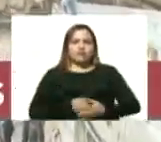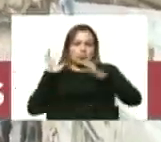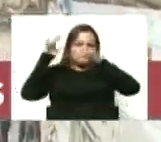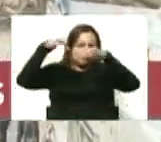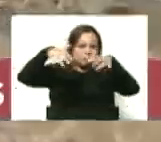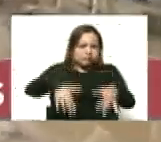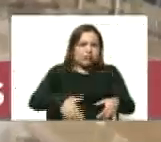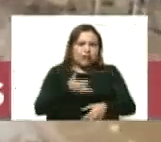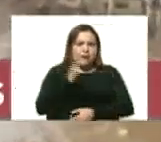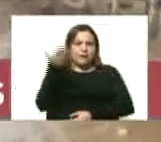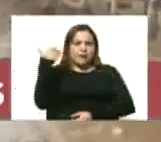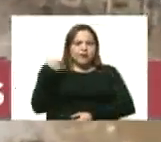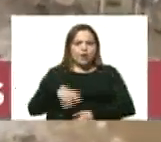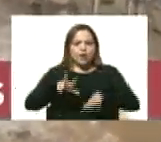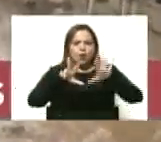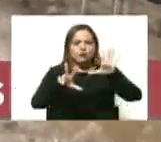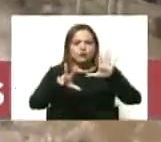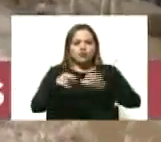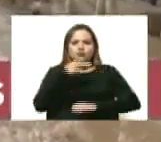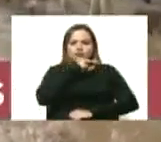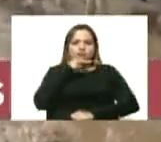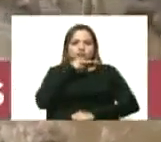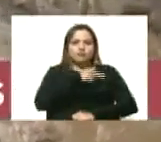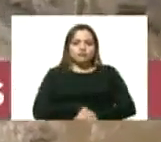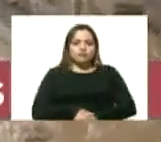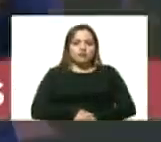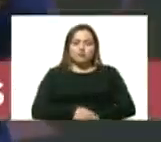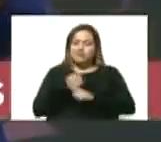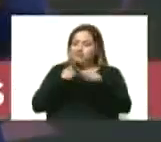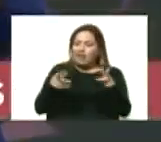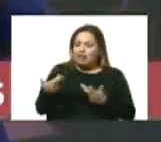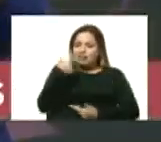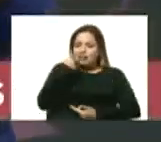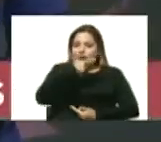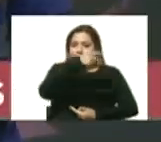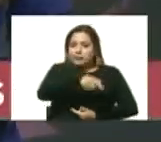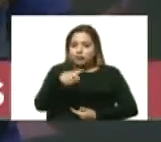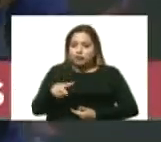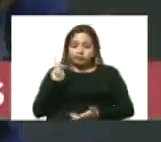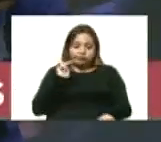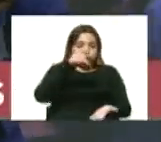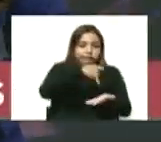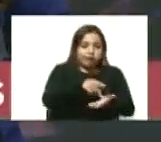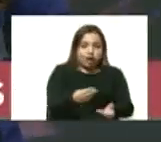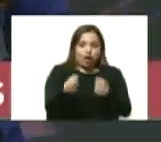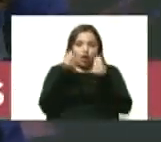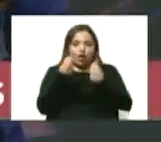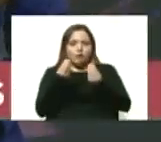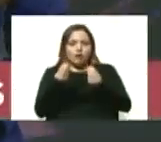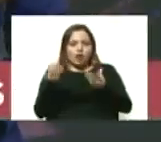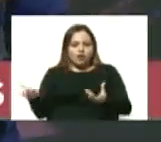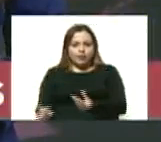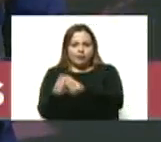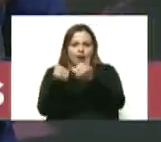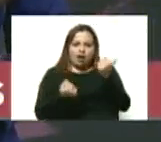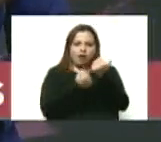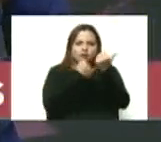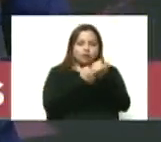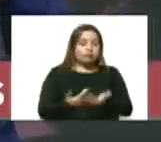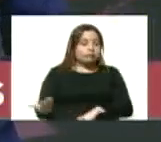ocurrió el pasado 8 de octubre. Pero ¿qué dicen las autoridades que se encuentran en el lugar? ¿Cómo ha sido justamente el acompañamiento? Vamos a